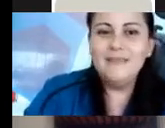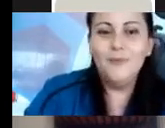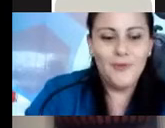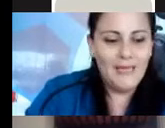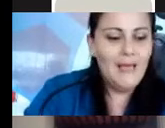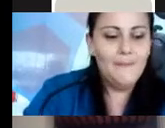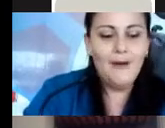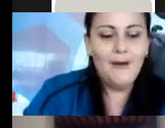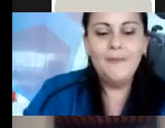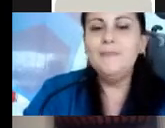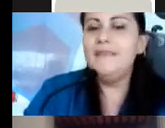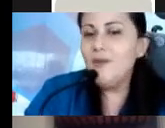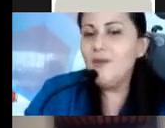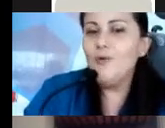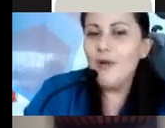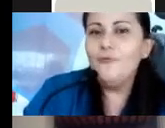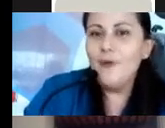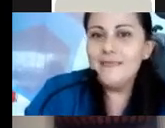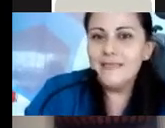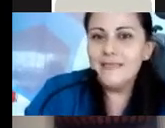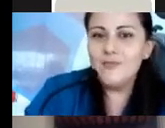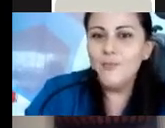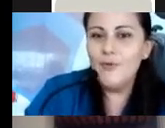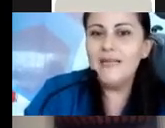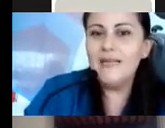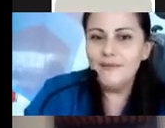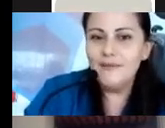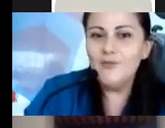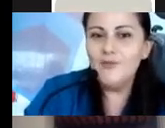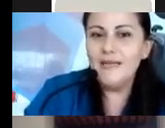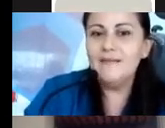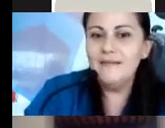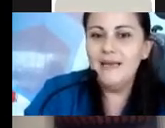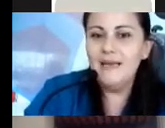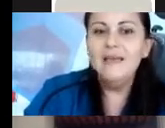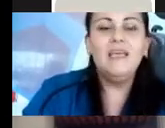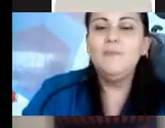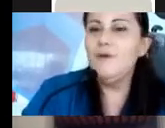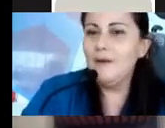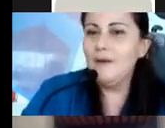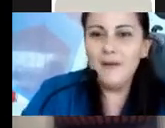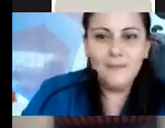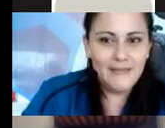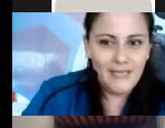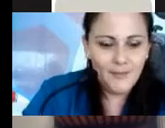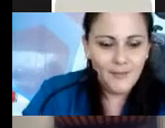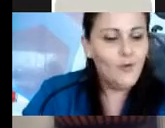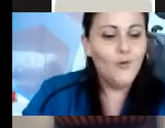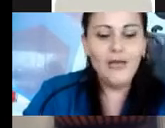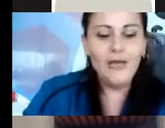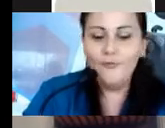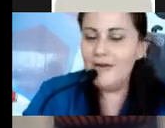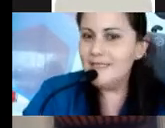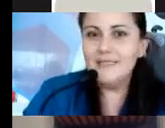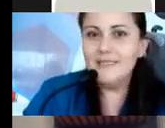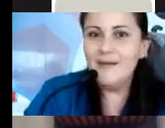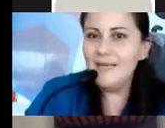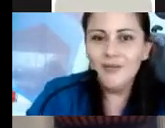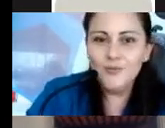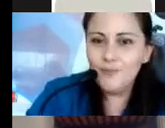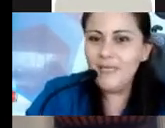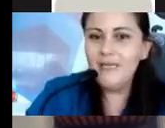indudablemente porque me va a permitir colocar fuerzas que se oponen al efecto de la gravedad y me va a permitir colocar fuerzas que